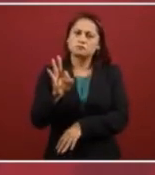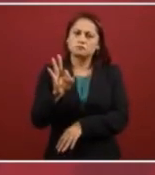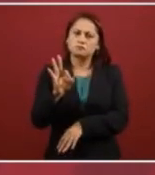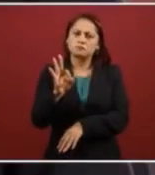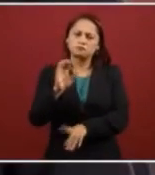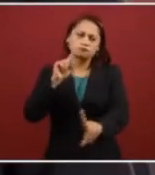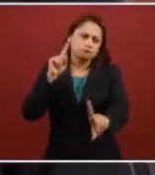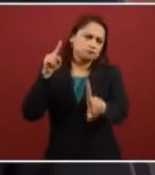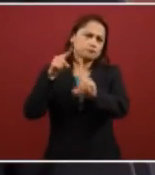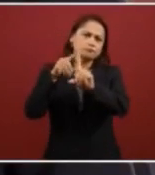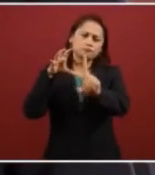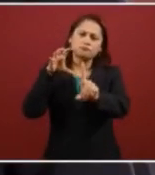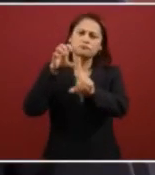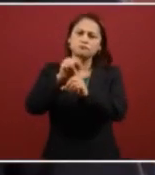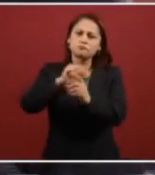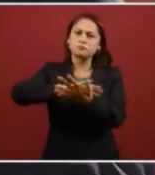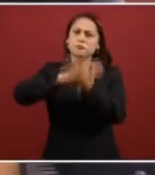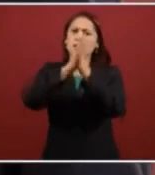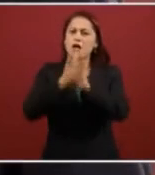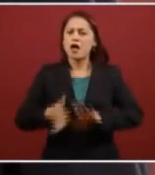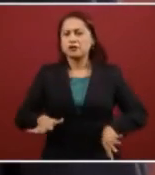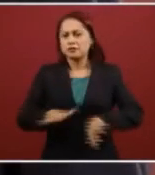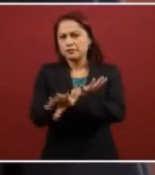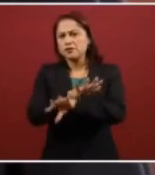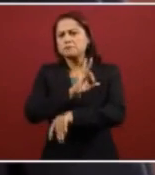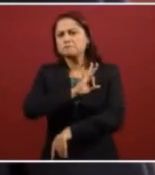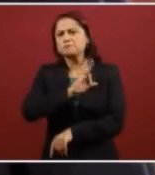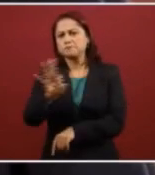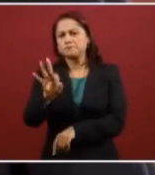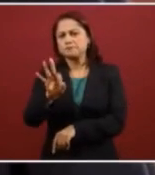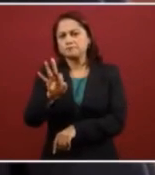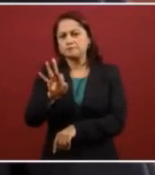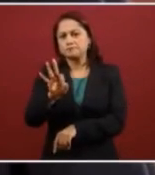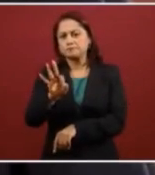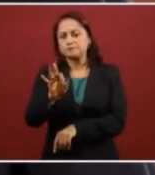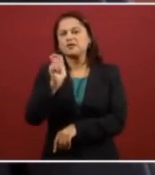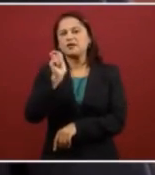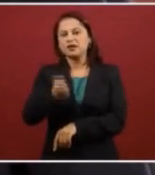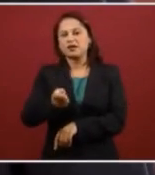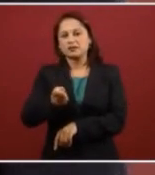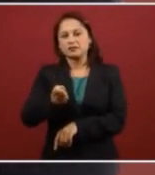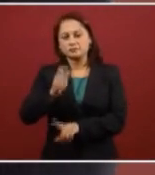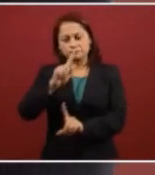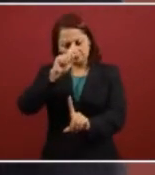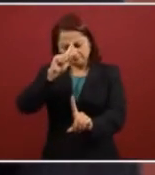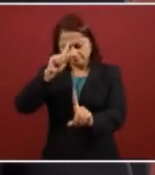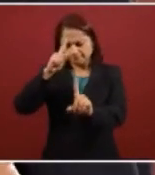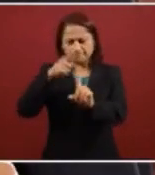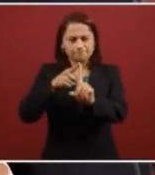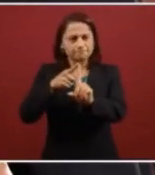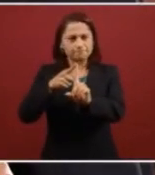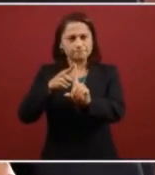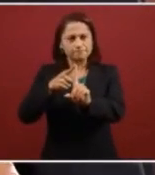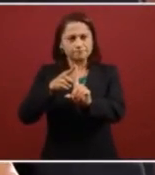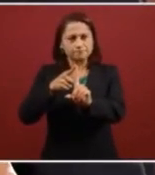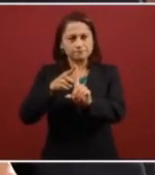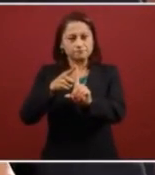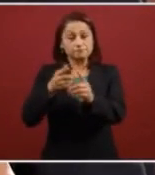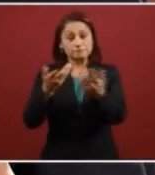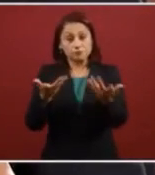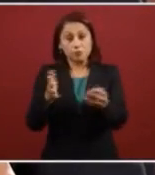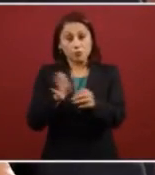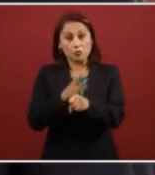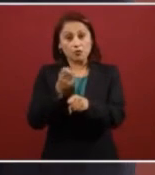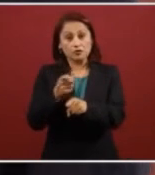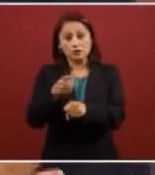llevarlo a cabo. To take it, move it forward. Es decir, or take la firmeza. Finalization and entonces, being aunque firm. Rechine. So even if